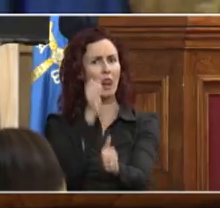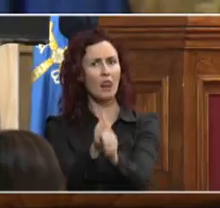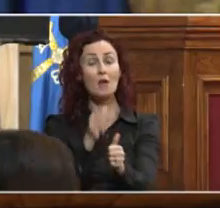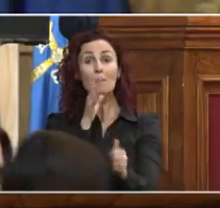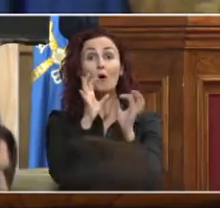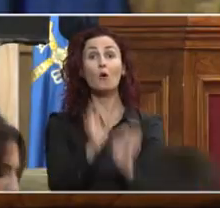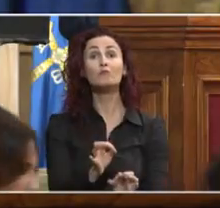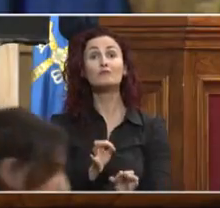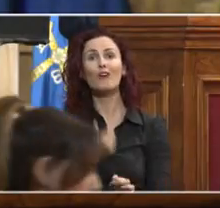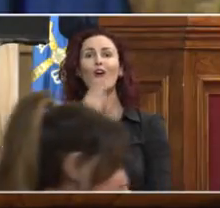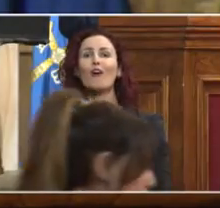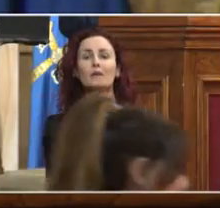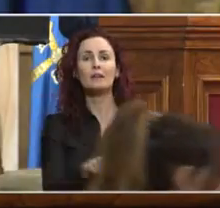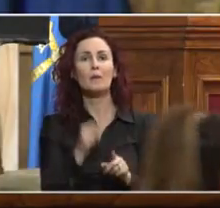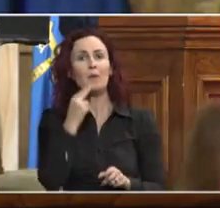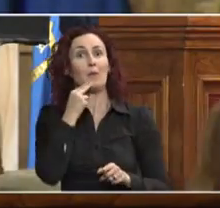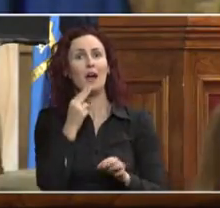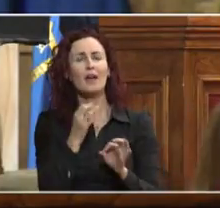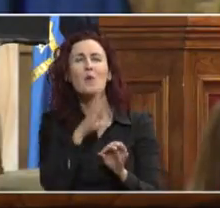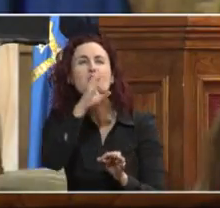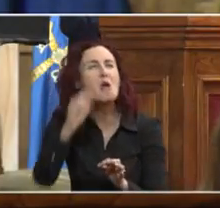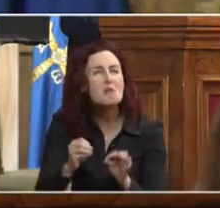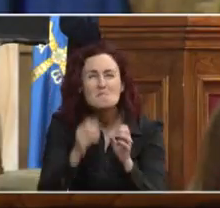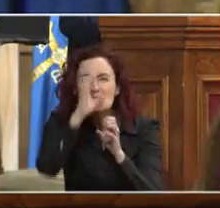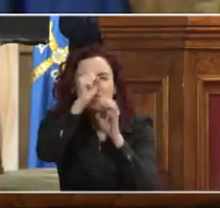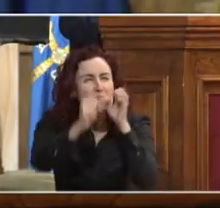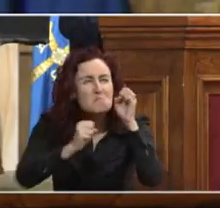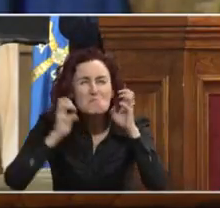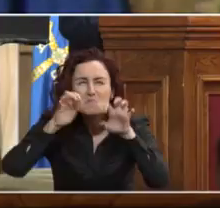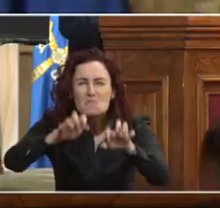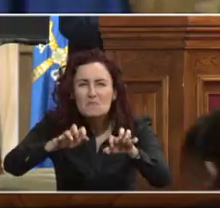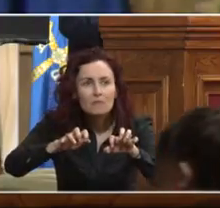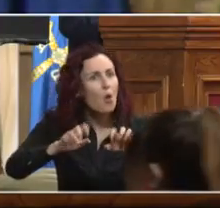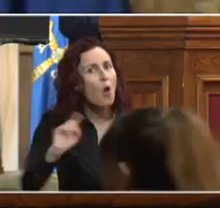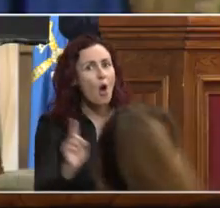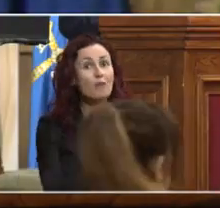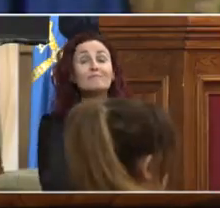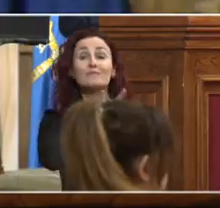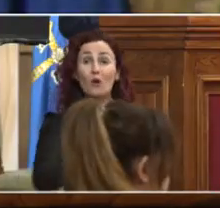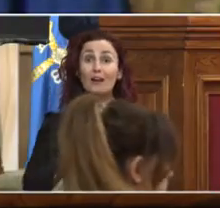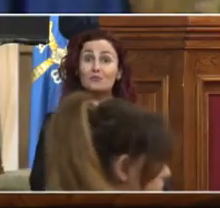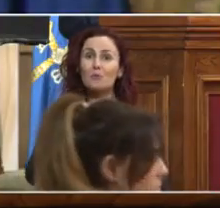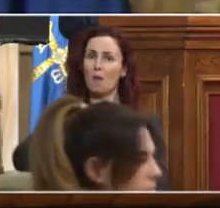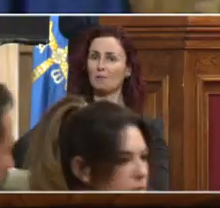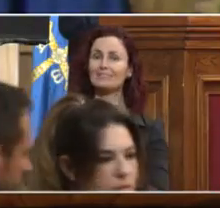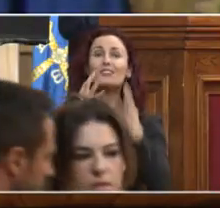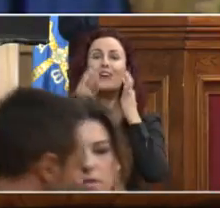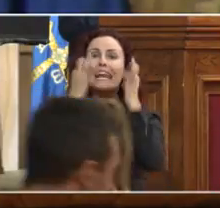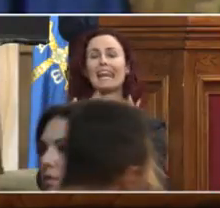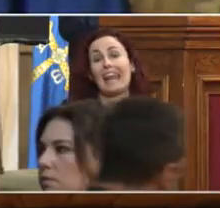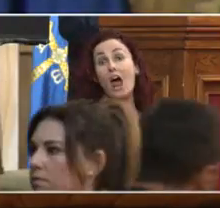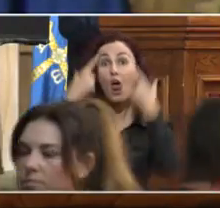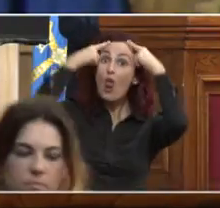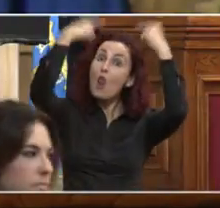a los chicos no hay que asustarlos con cocos, brujas, ogros. Llegado el caso, hay que hablarles de cosas más reales. El